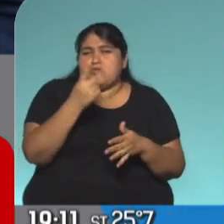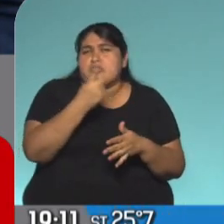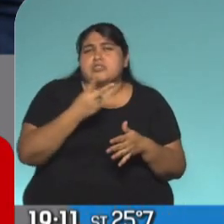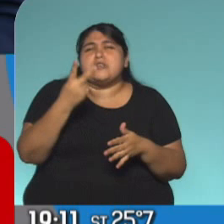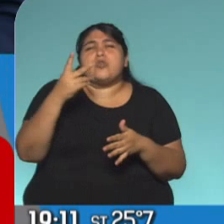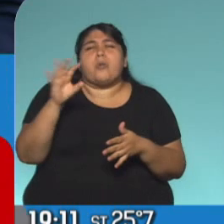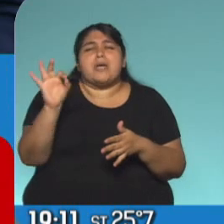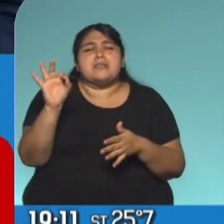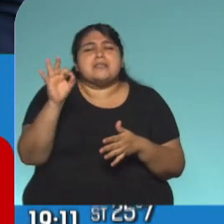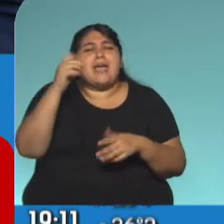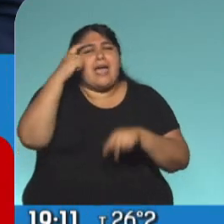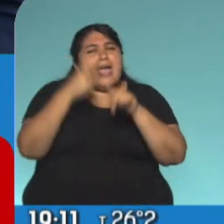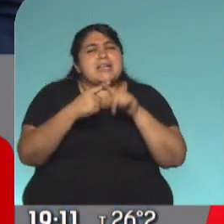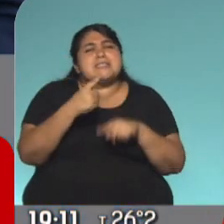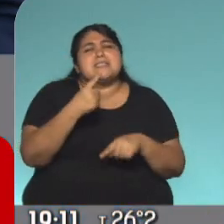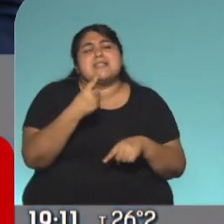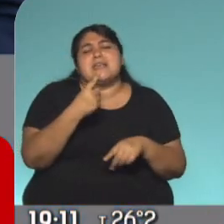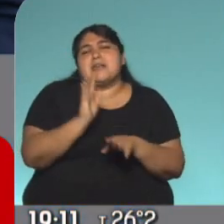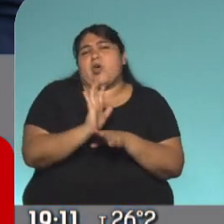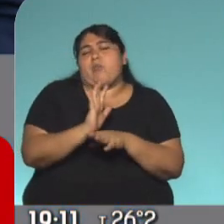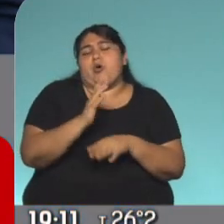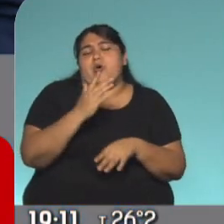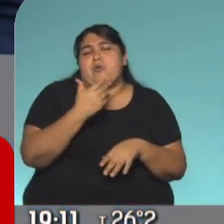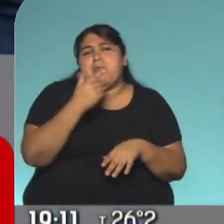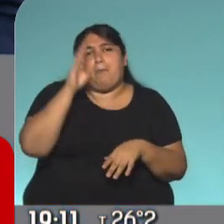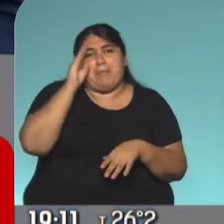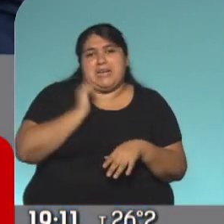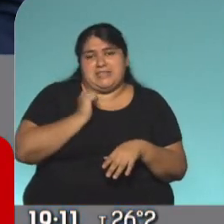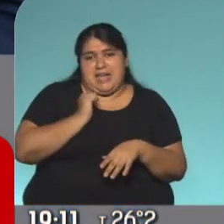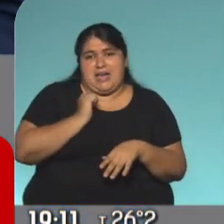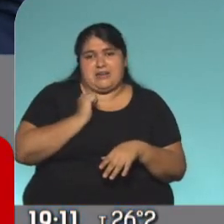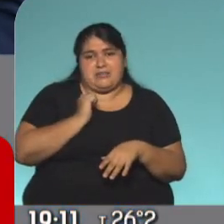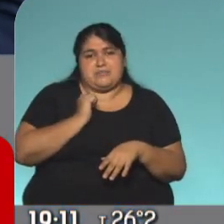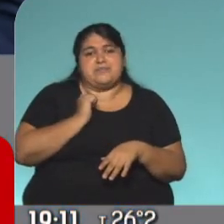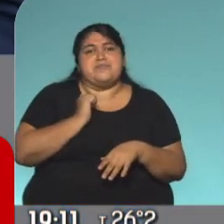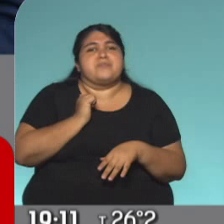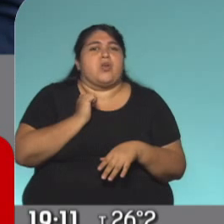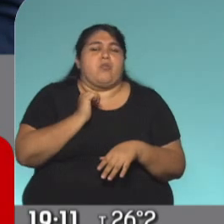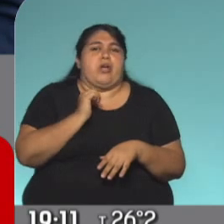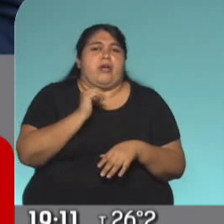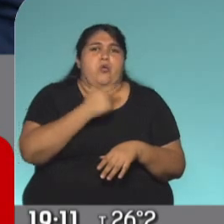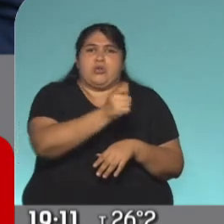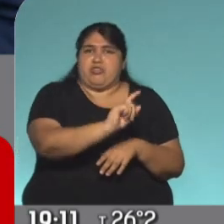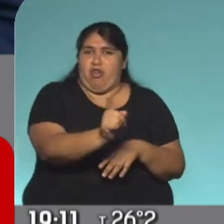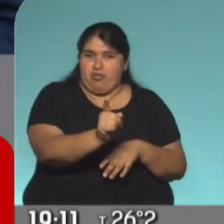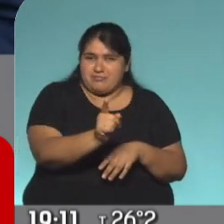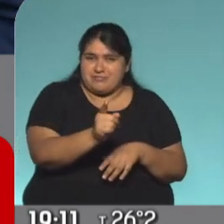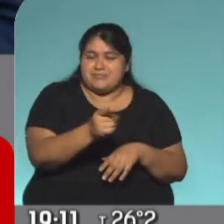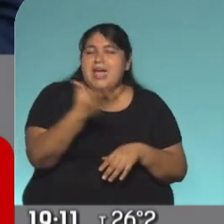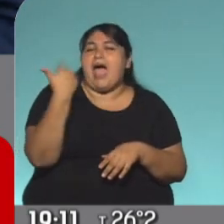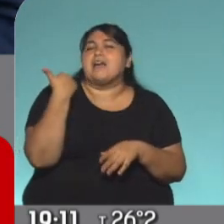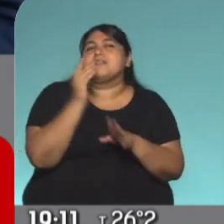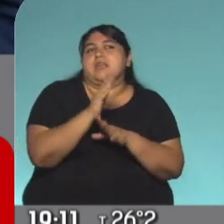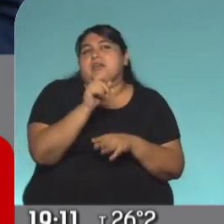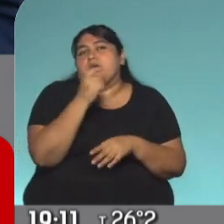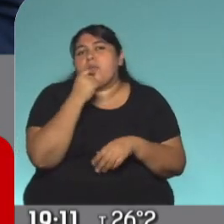ex militares, parte del proceso cívico-militar que gobernó la Argentina. Con la particularidad de haber sido un preso político, es